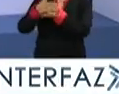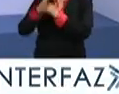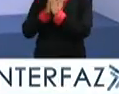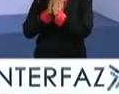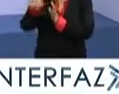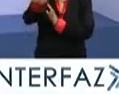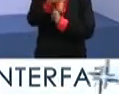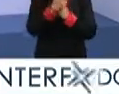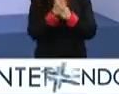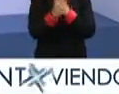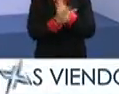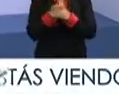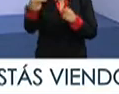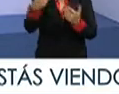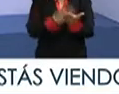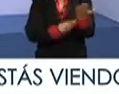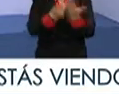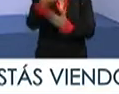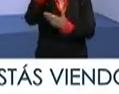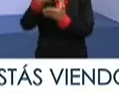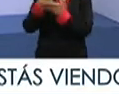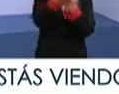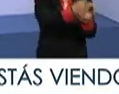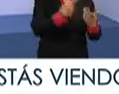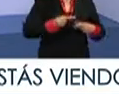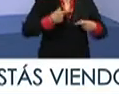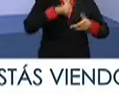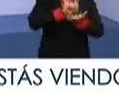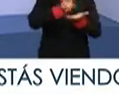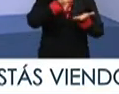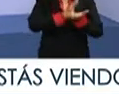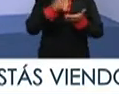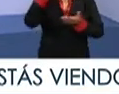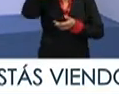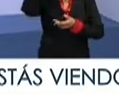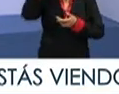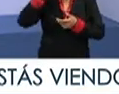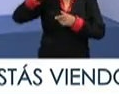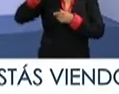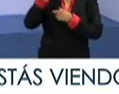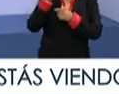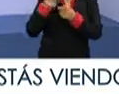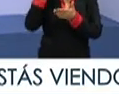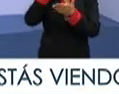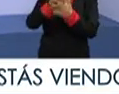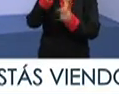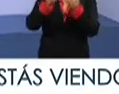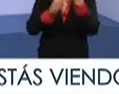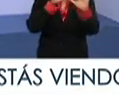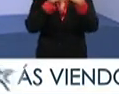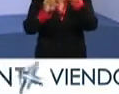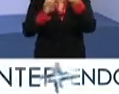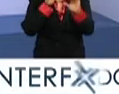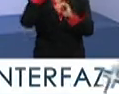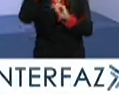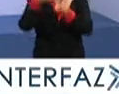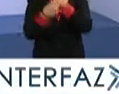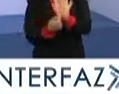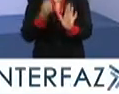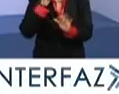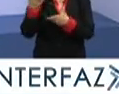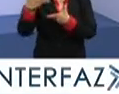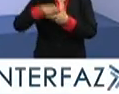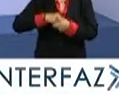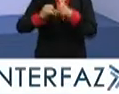adoptar medidas que promuevan el acceso de las personas con discapacidad a las tecnologías de la información y la comunicación, incluyendo,